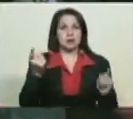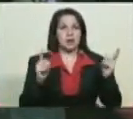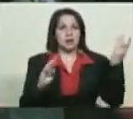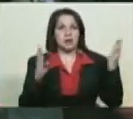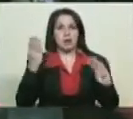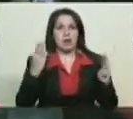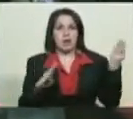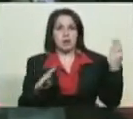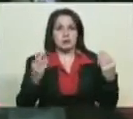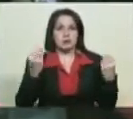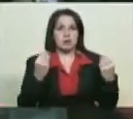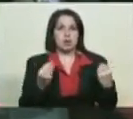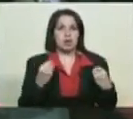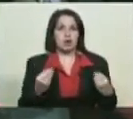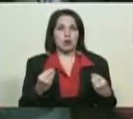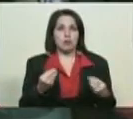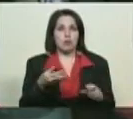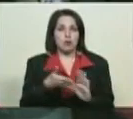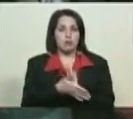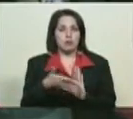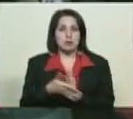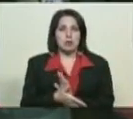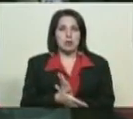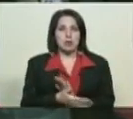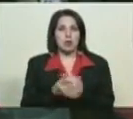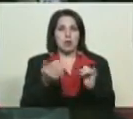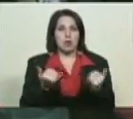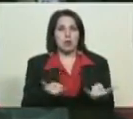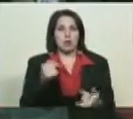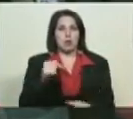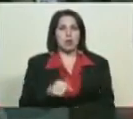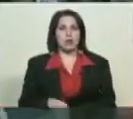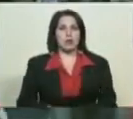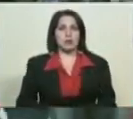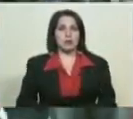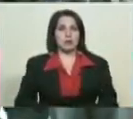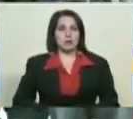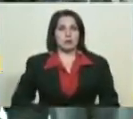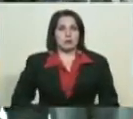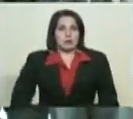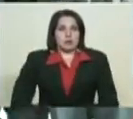balance de lo acontecido en el día de hoy.